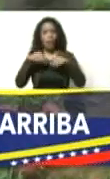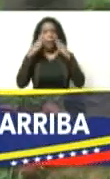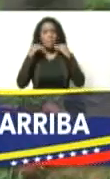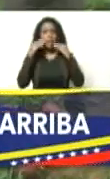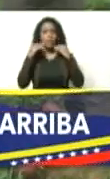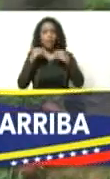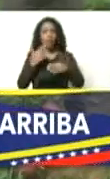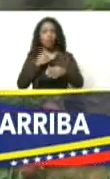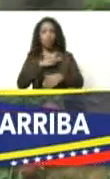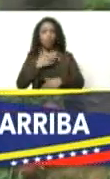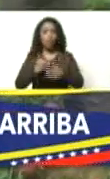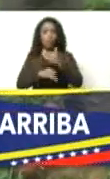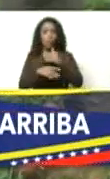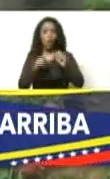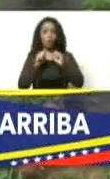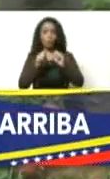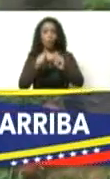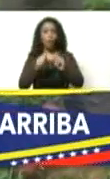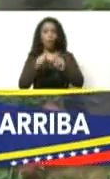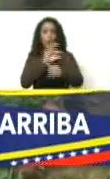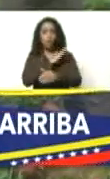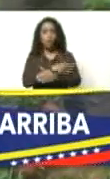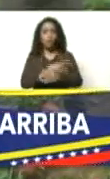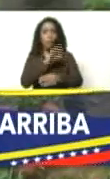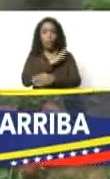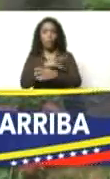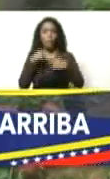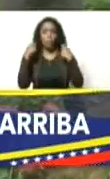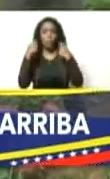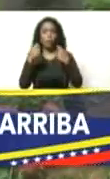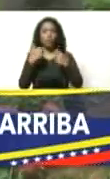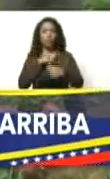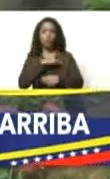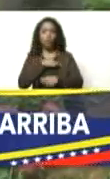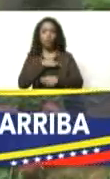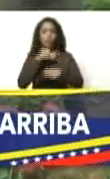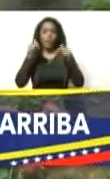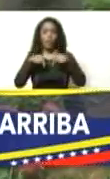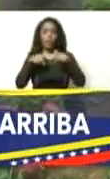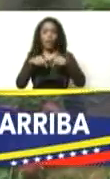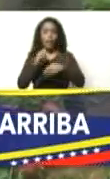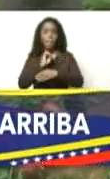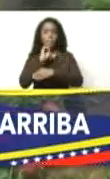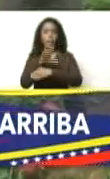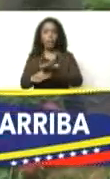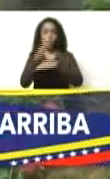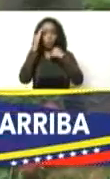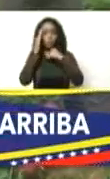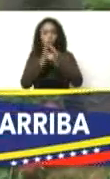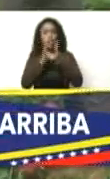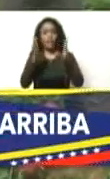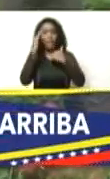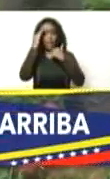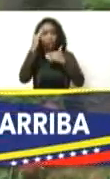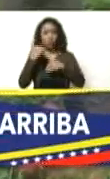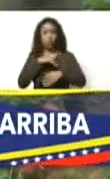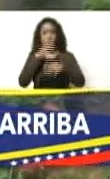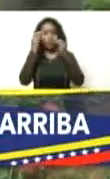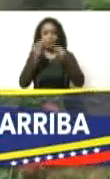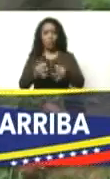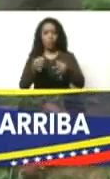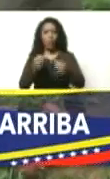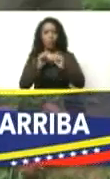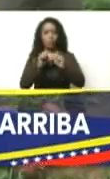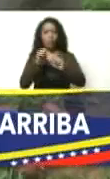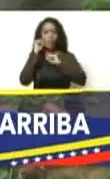experiencias es que vamos a seguir fortaleciendo el poder popular. Nosotros desde acá le enviamos un gran saludo y estamos seguros que seguiremos